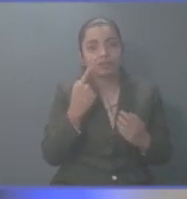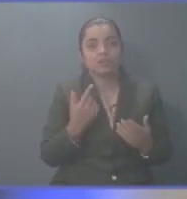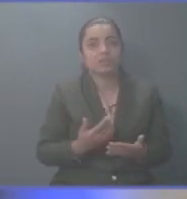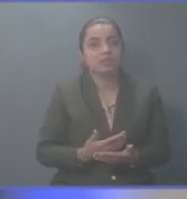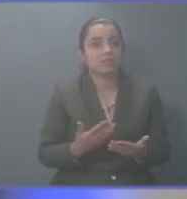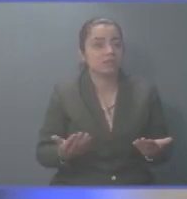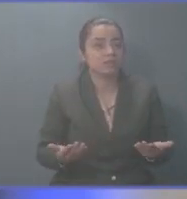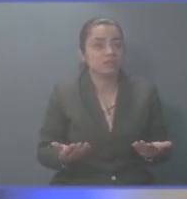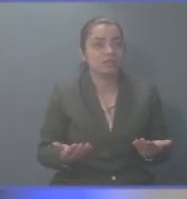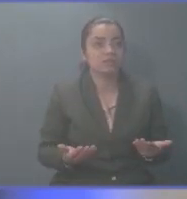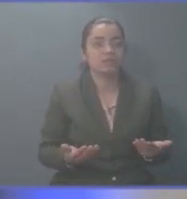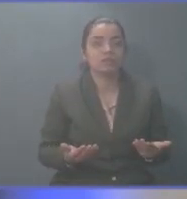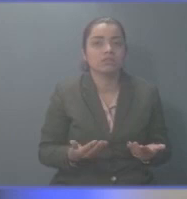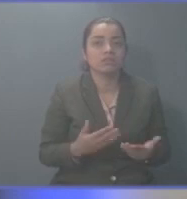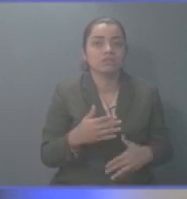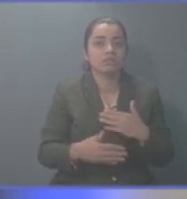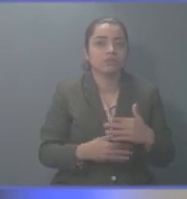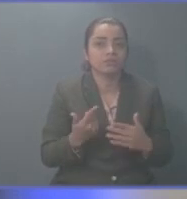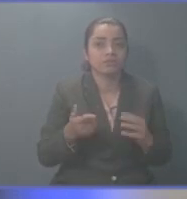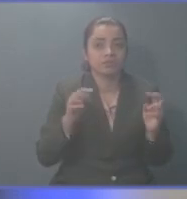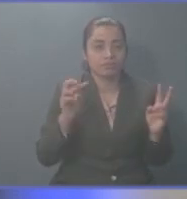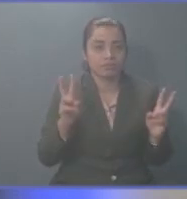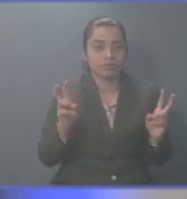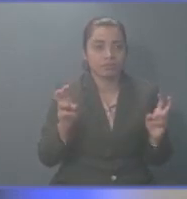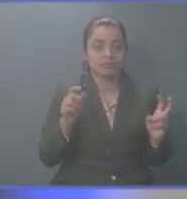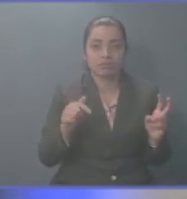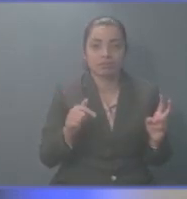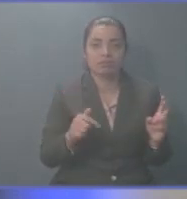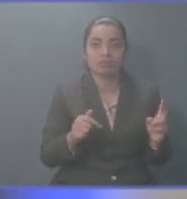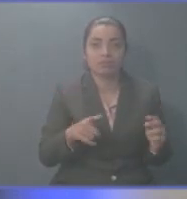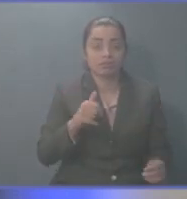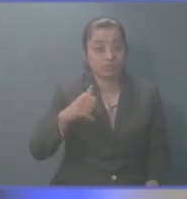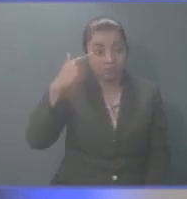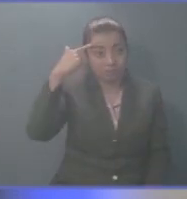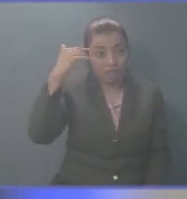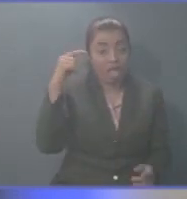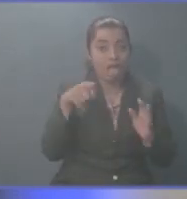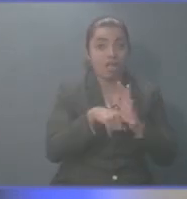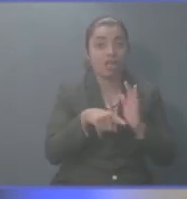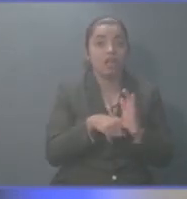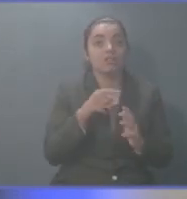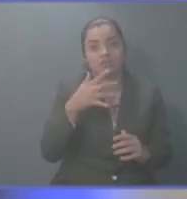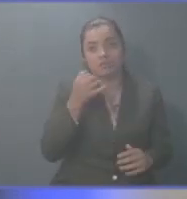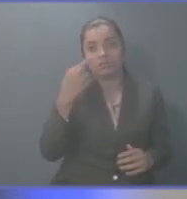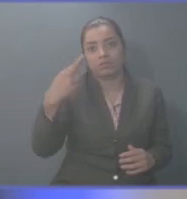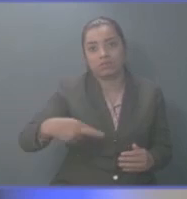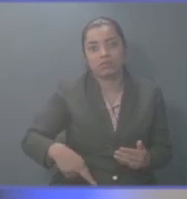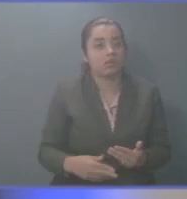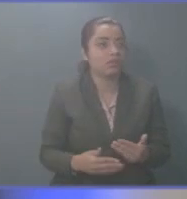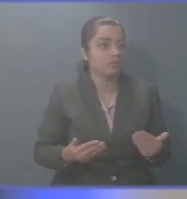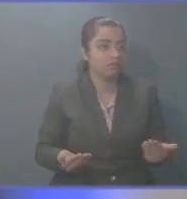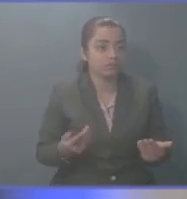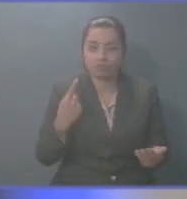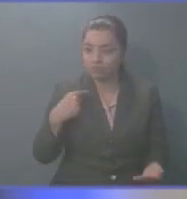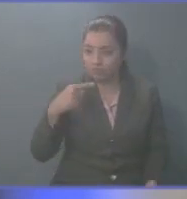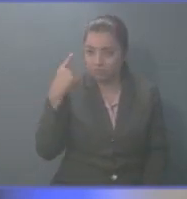sacar o meter el tema a politizarlo. Sin embargo, es una realidad, Max, hay que decirlo. Ayer